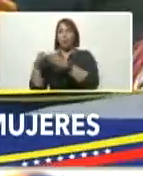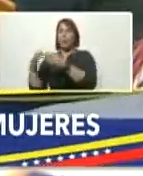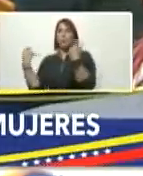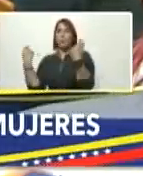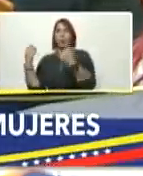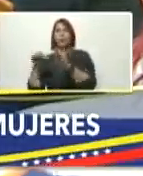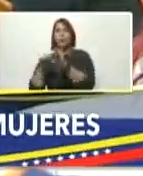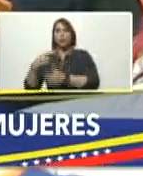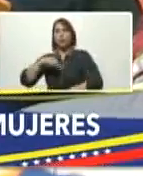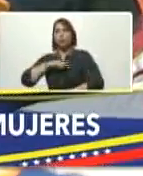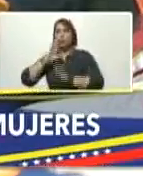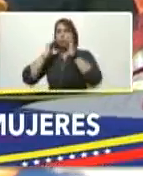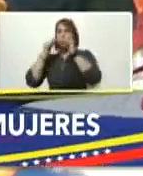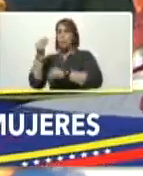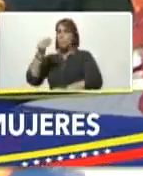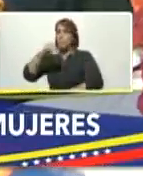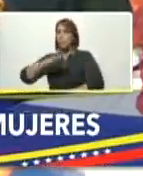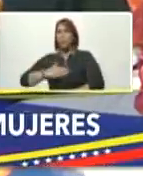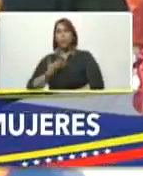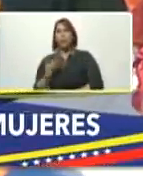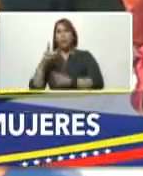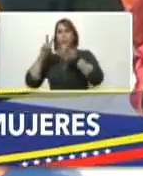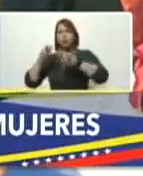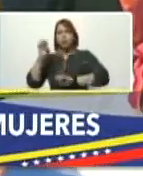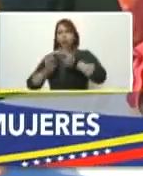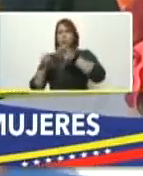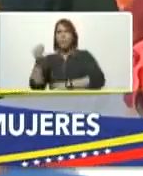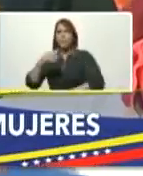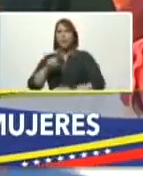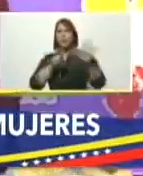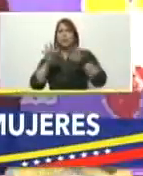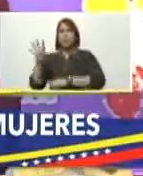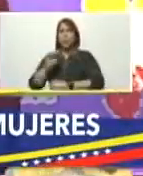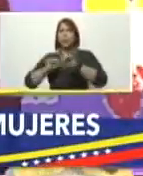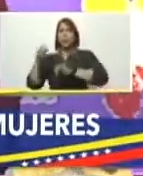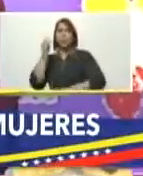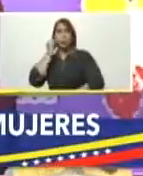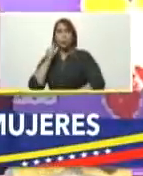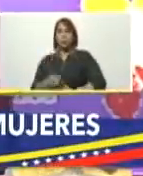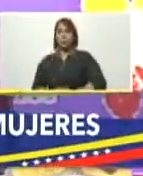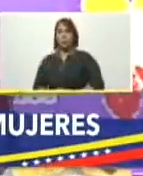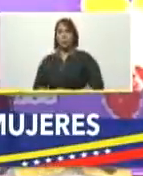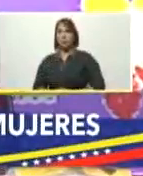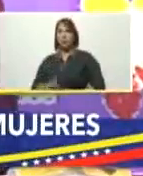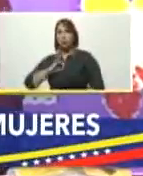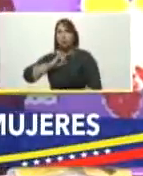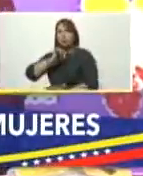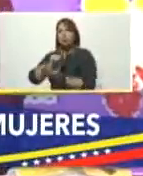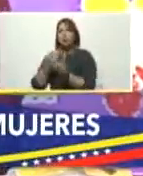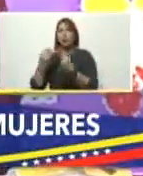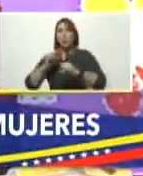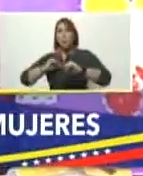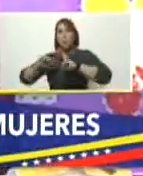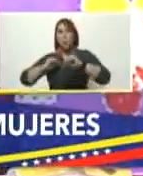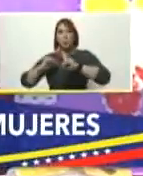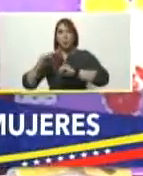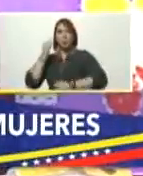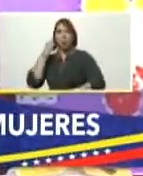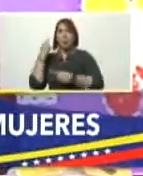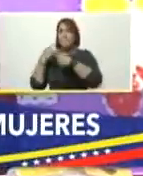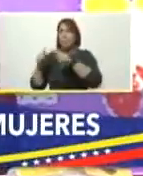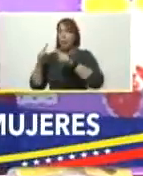donde hemos atendido, hemos podido diagnosticar más de 64 movimientos de mujeres que se han identificado como movimiento desde la